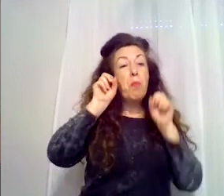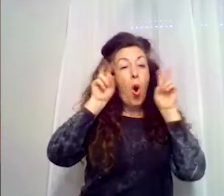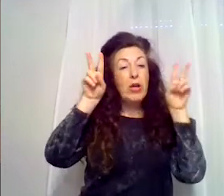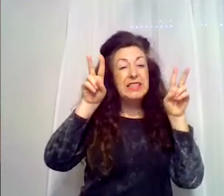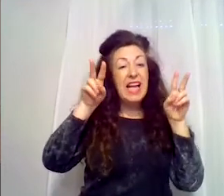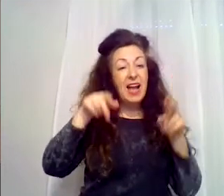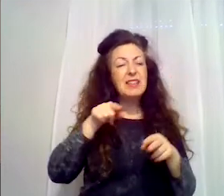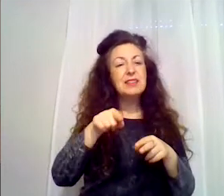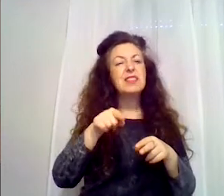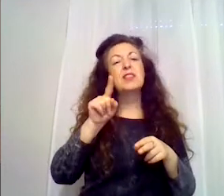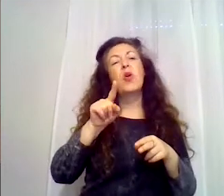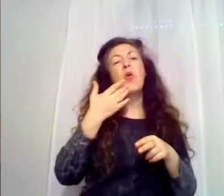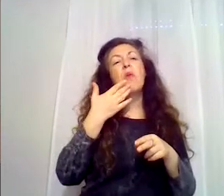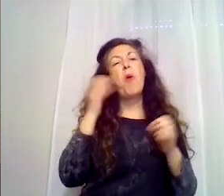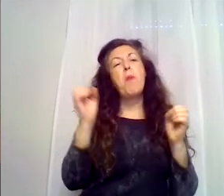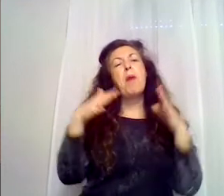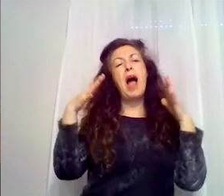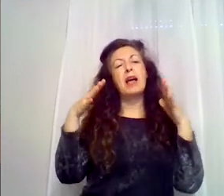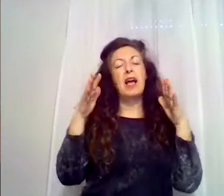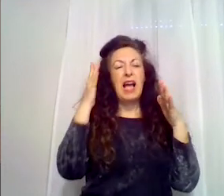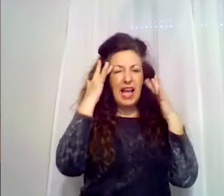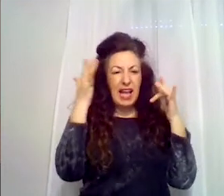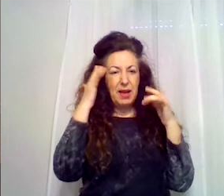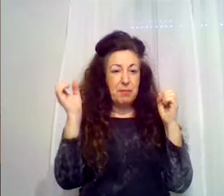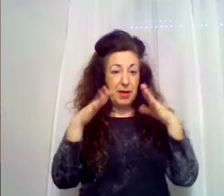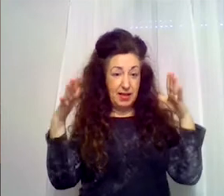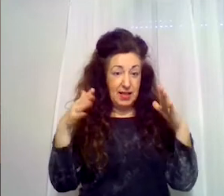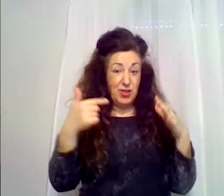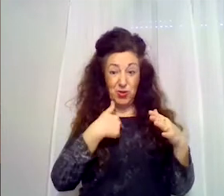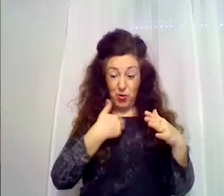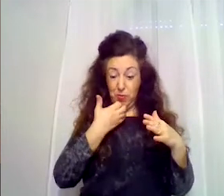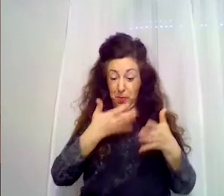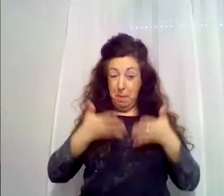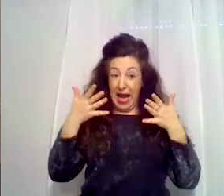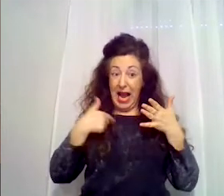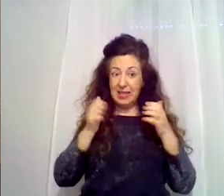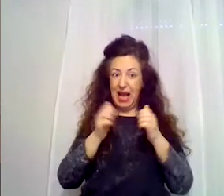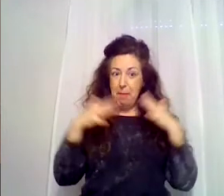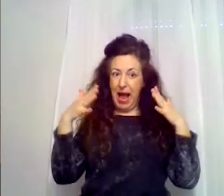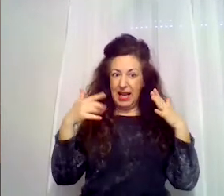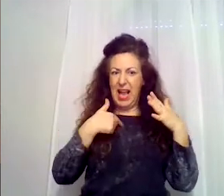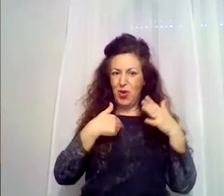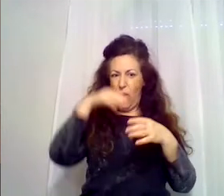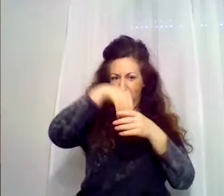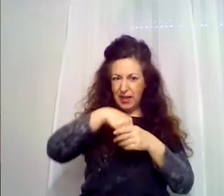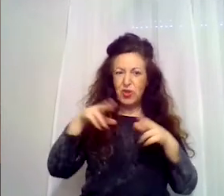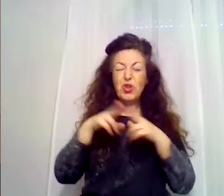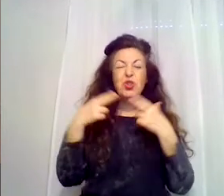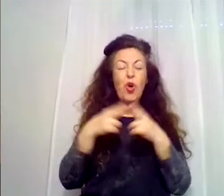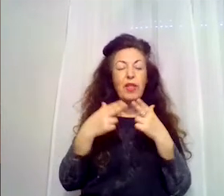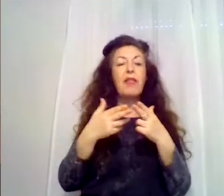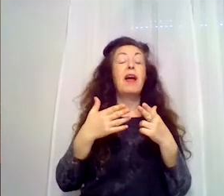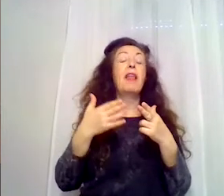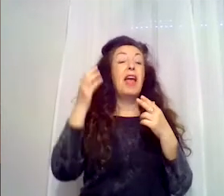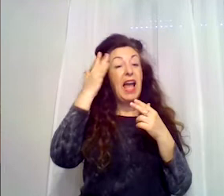de comentarios, etcétera, ¿no? Se dijo también, se puso en boca de Marlowe el haber dicho que